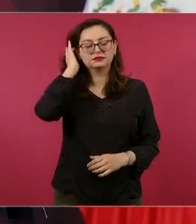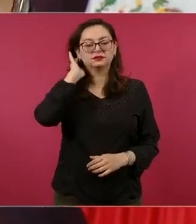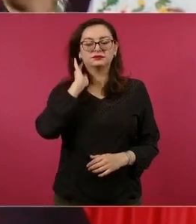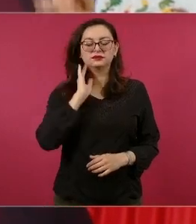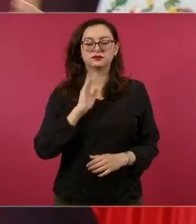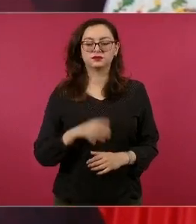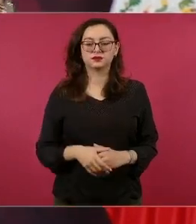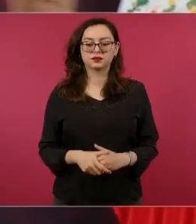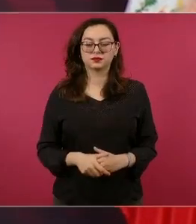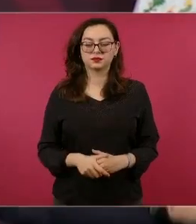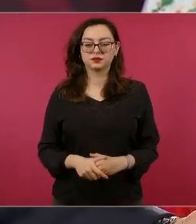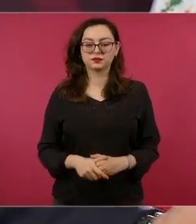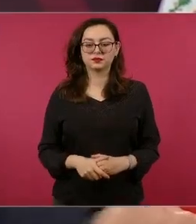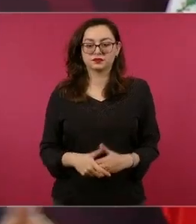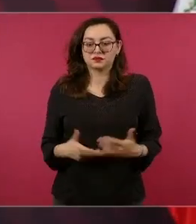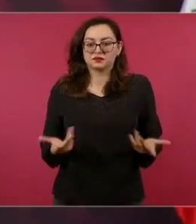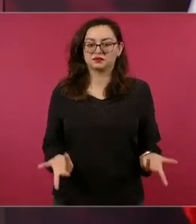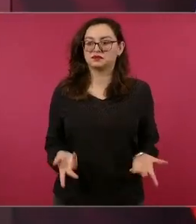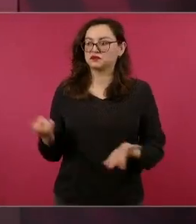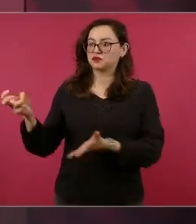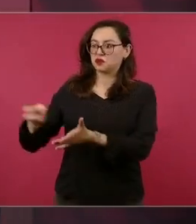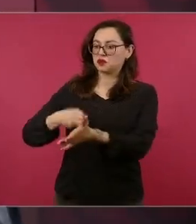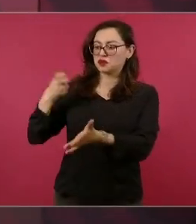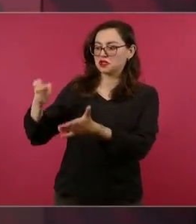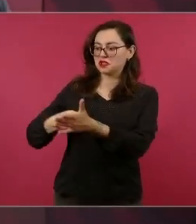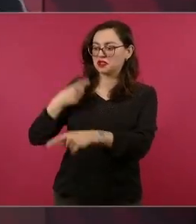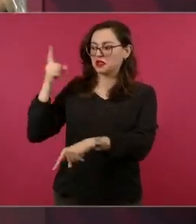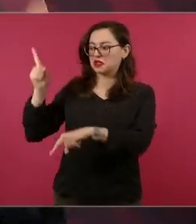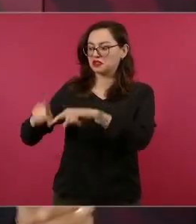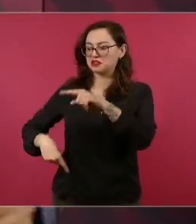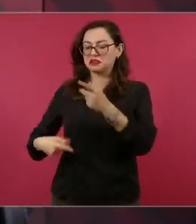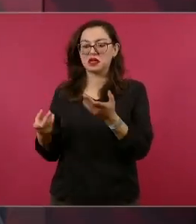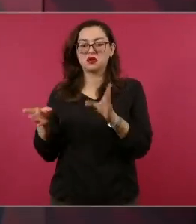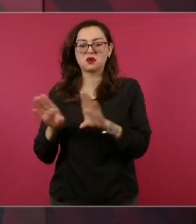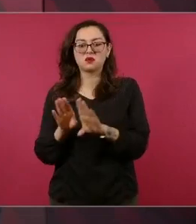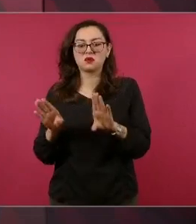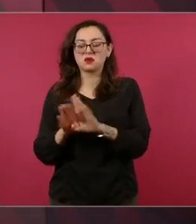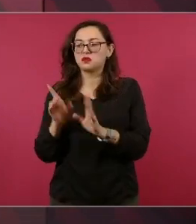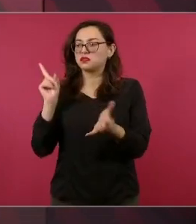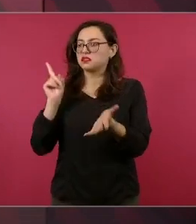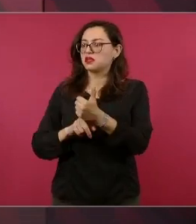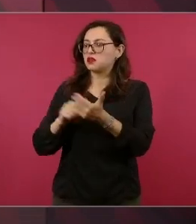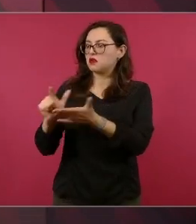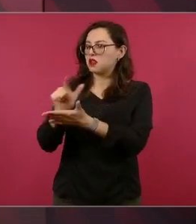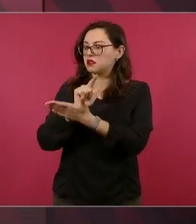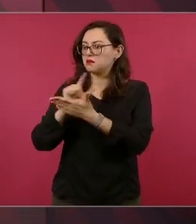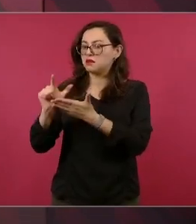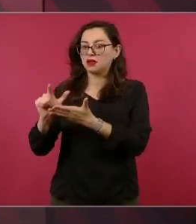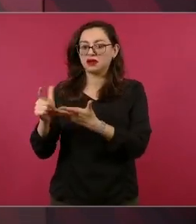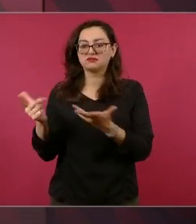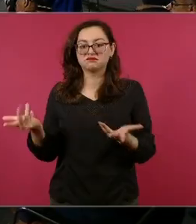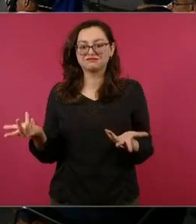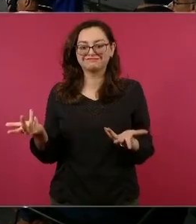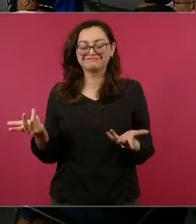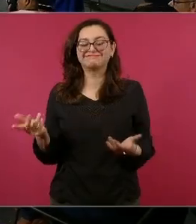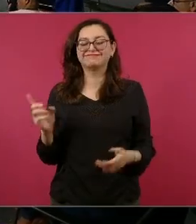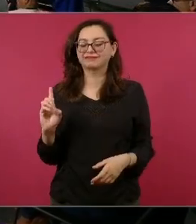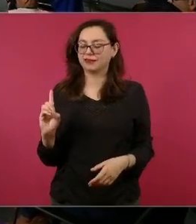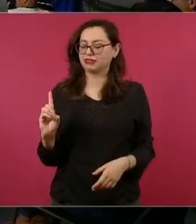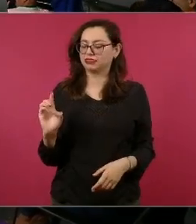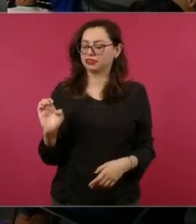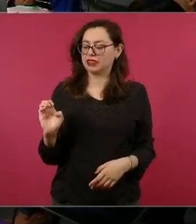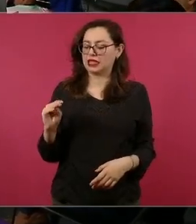¿Y cómo se enfrenta a eso? ¿Cómo se purifica la vida pública? Con el método